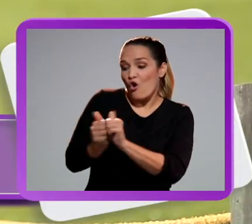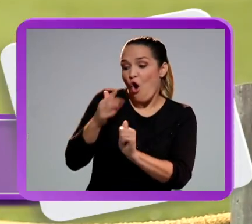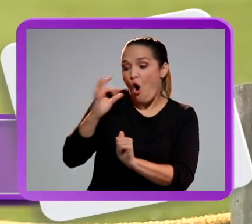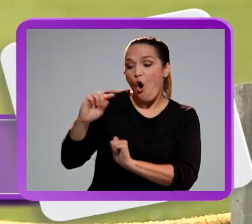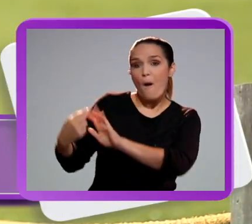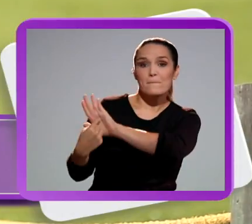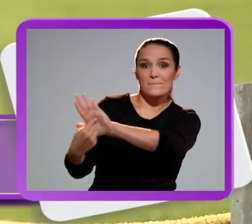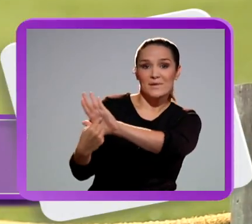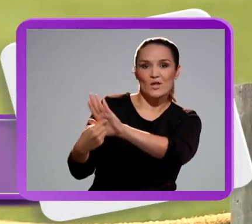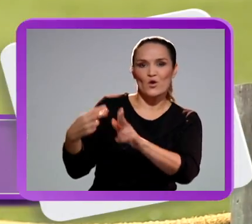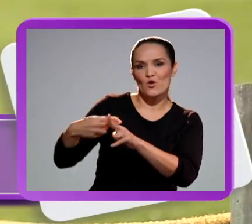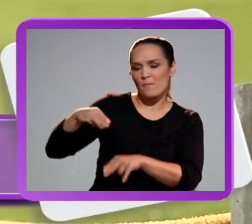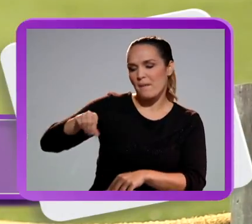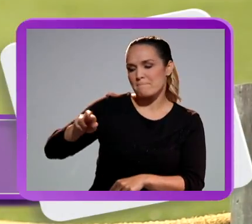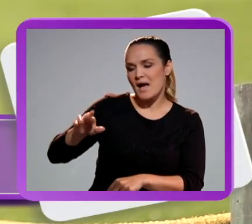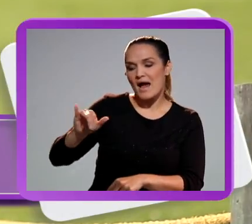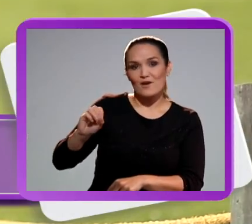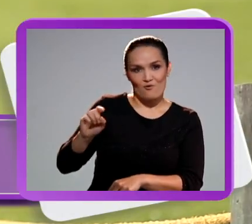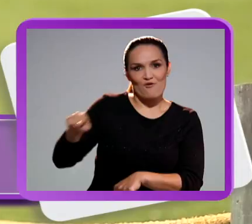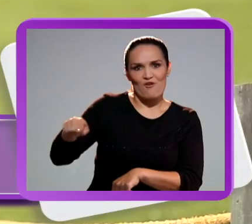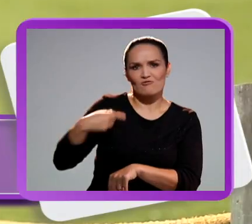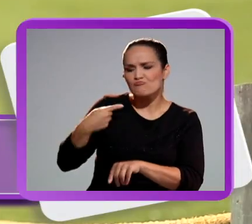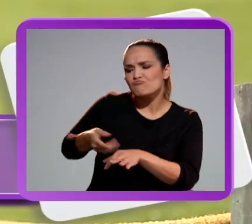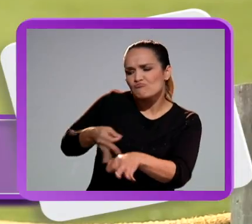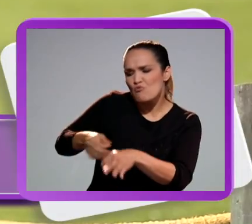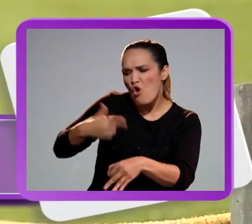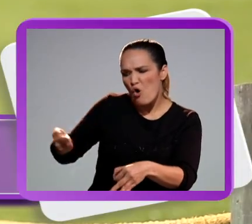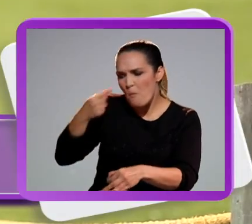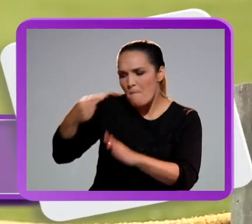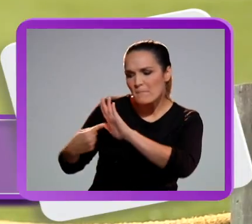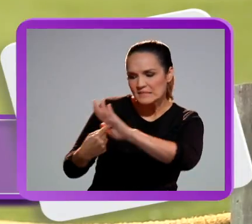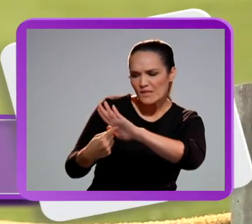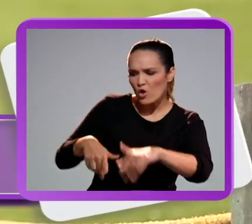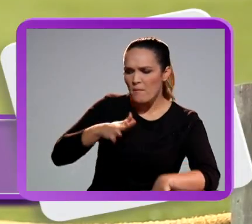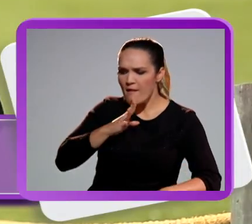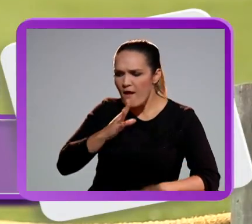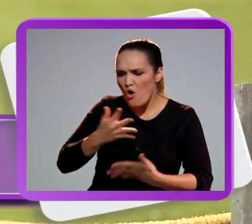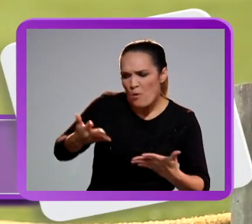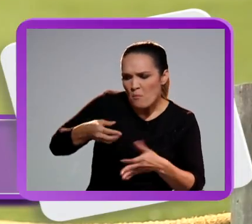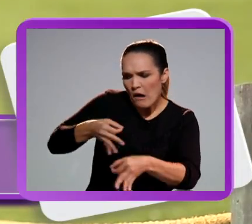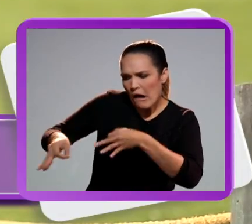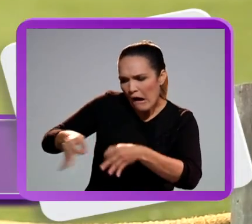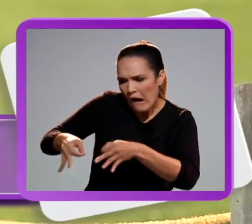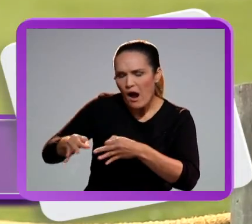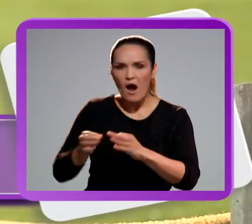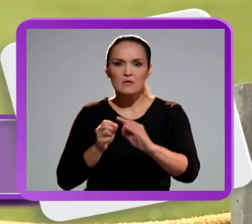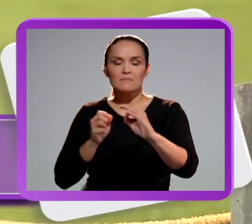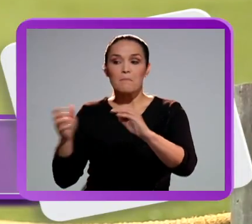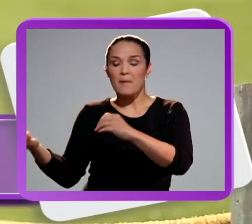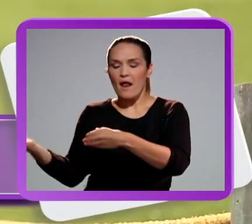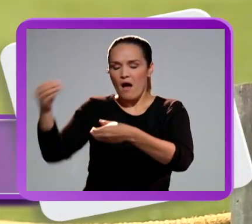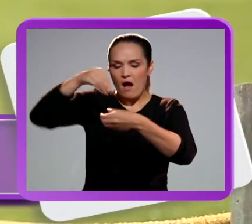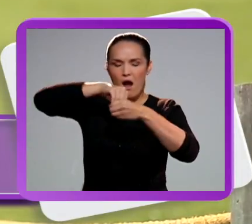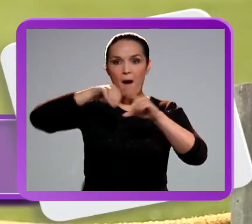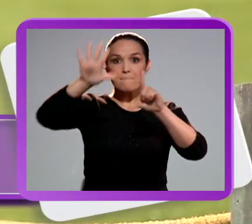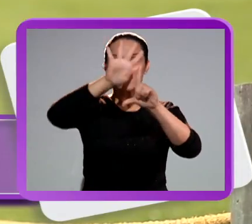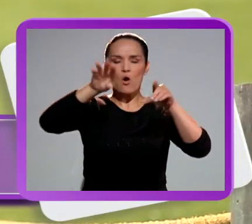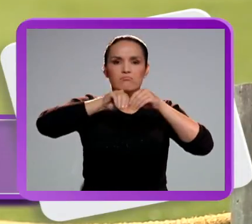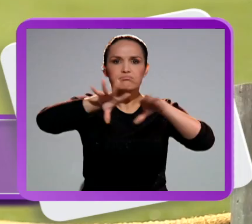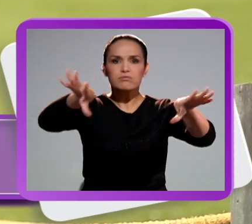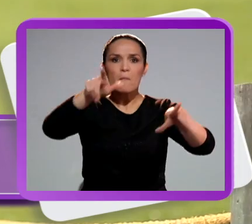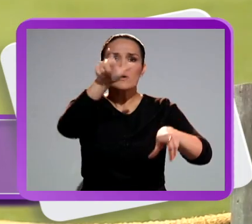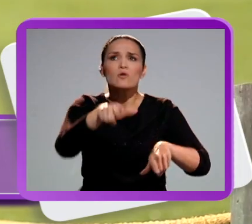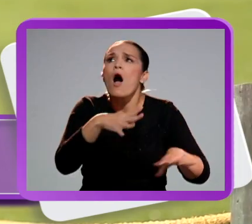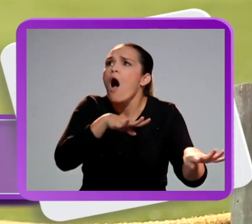darle directrices y buscar la forma de contarle la historia a la gente que le guste, que sea amable y que la